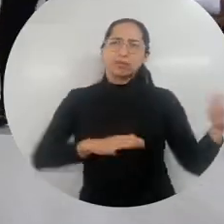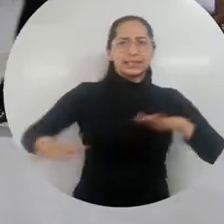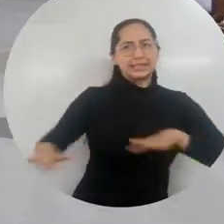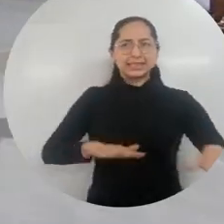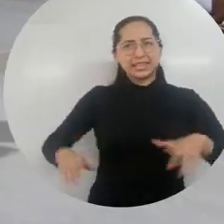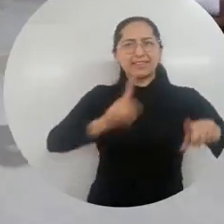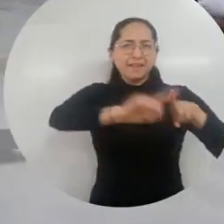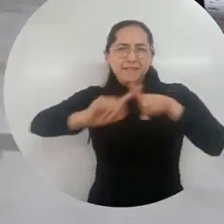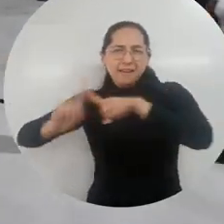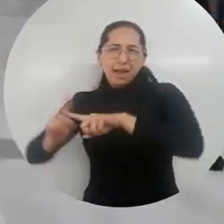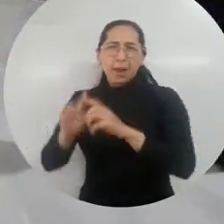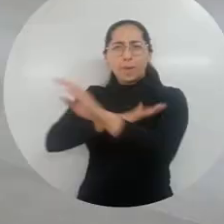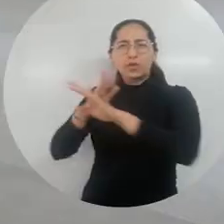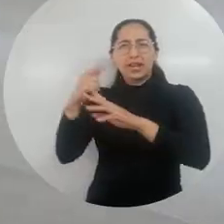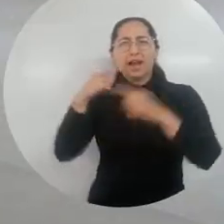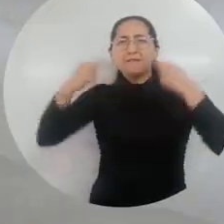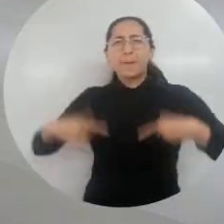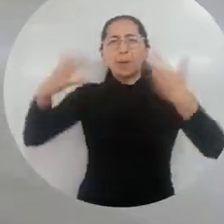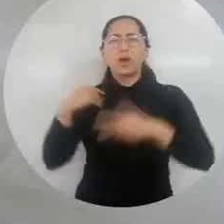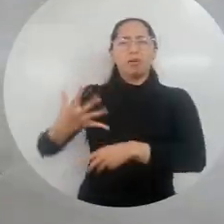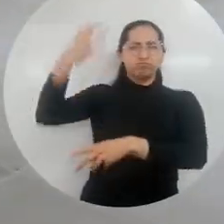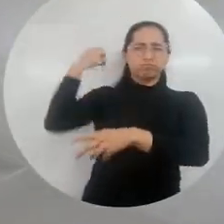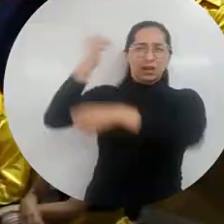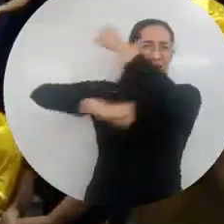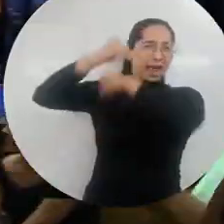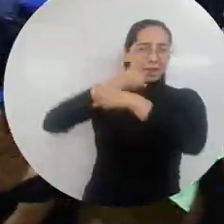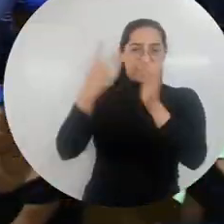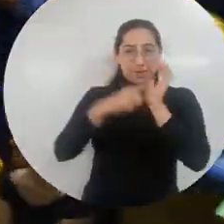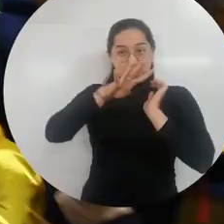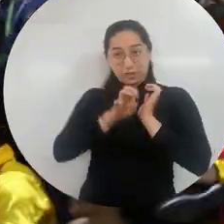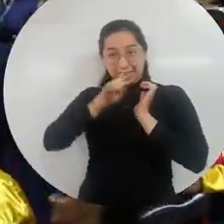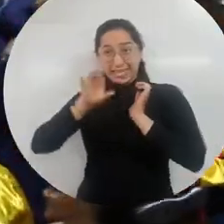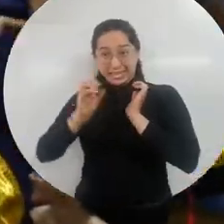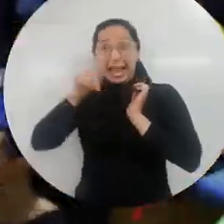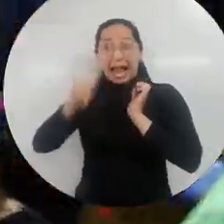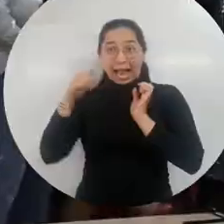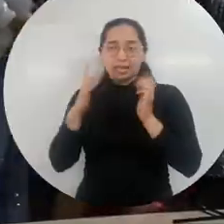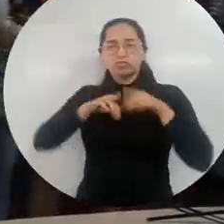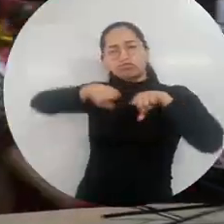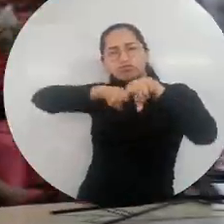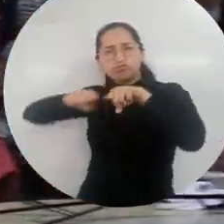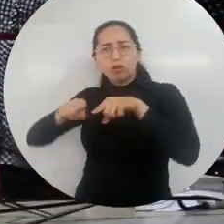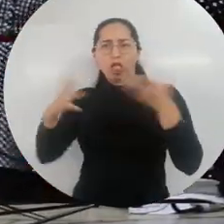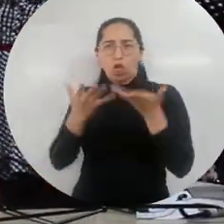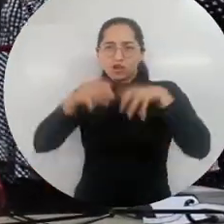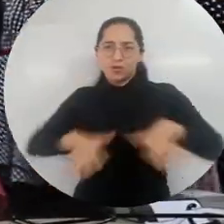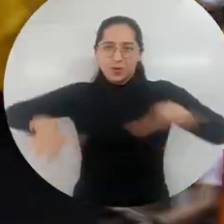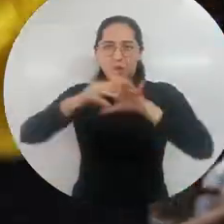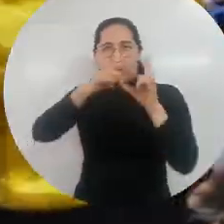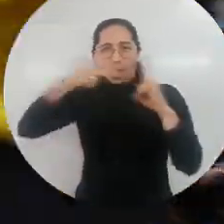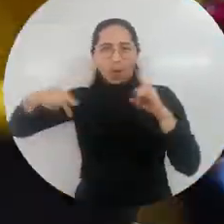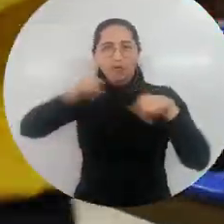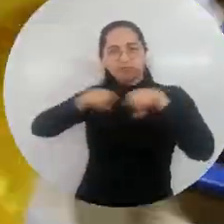A ritmo de música rock and roll, twist, disco, cha-cha-cha, entre otros géneros musicales que alegraban la década de los 60, se llevó a cabo